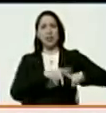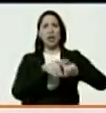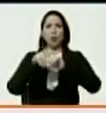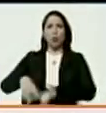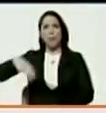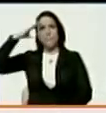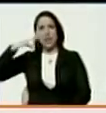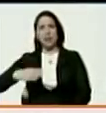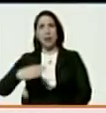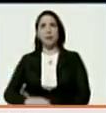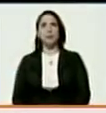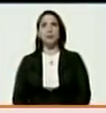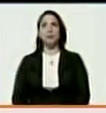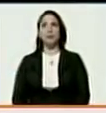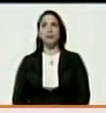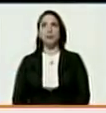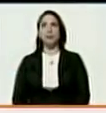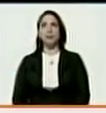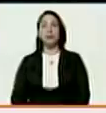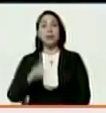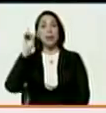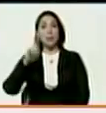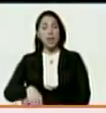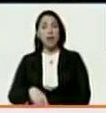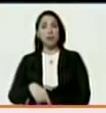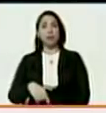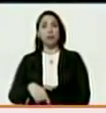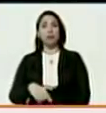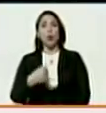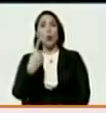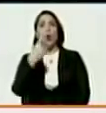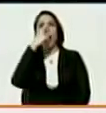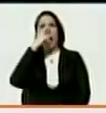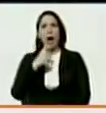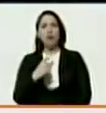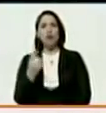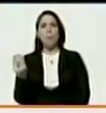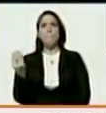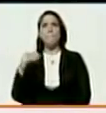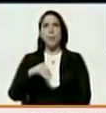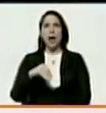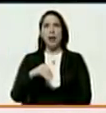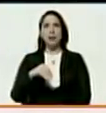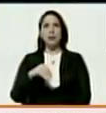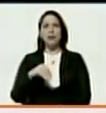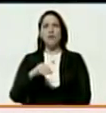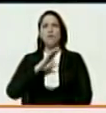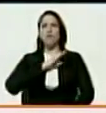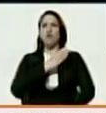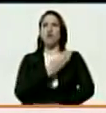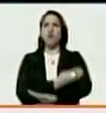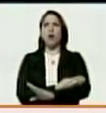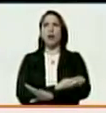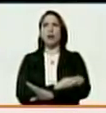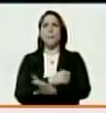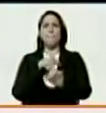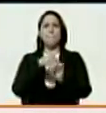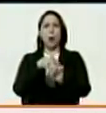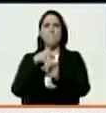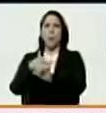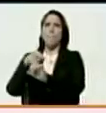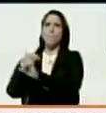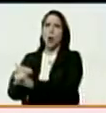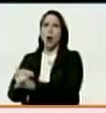militar. También se conmemora un año de lo que ha sido la más brutal arremetida de